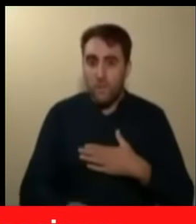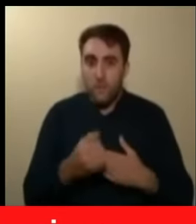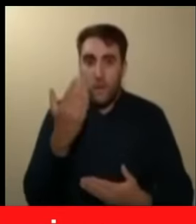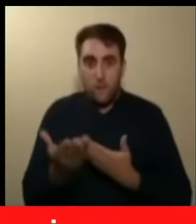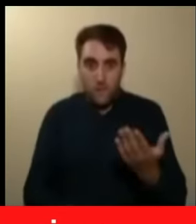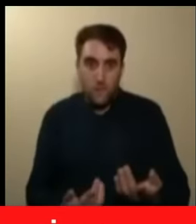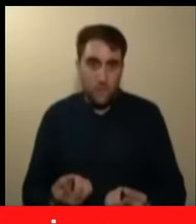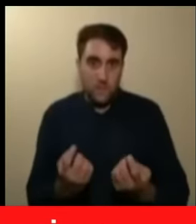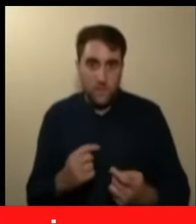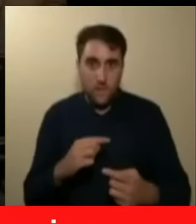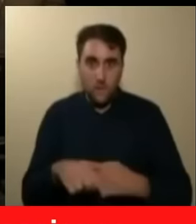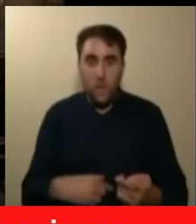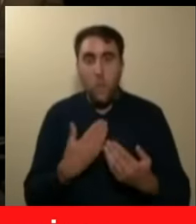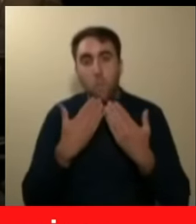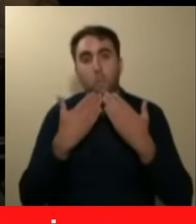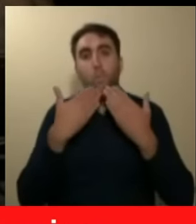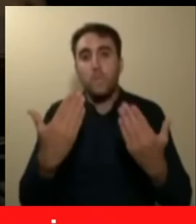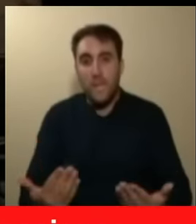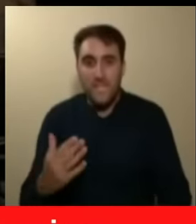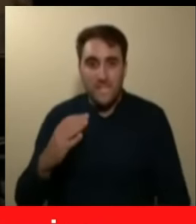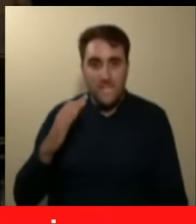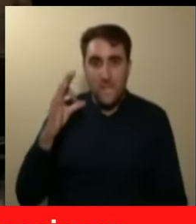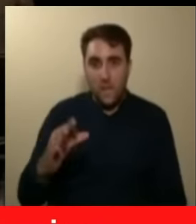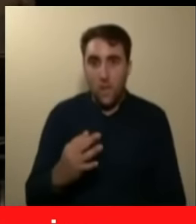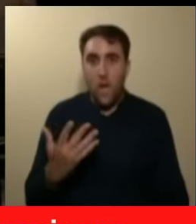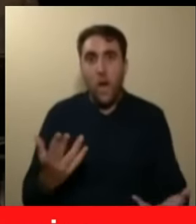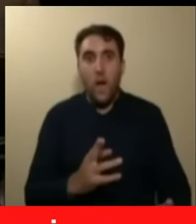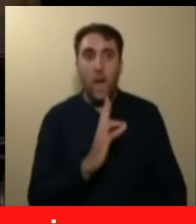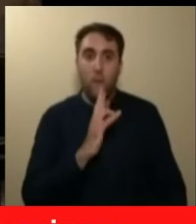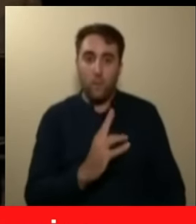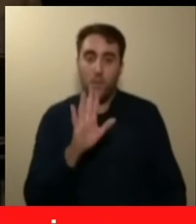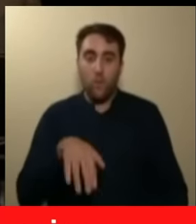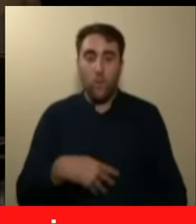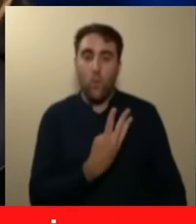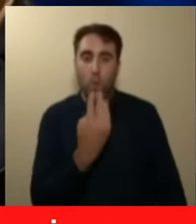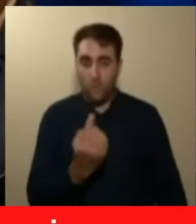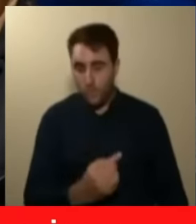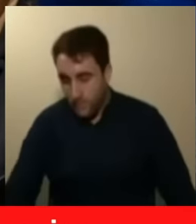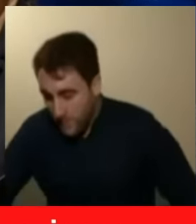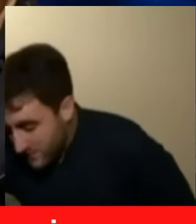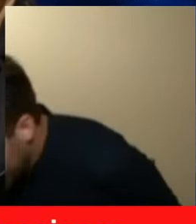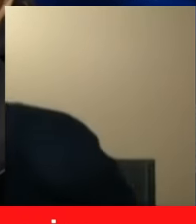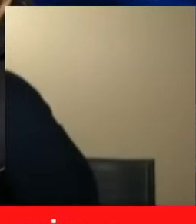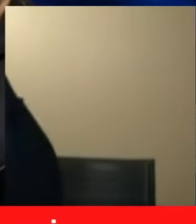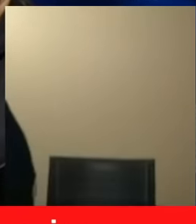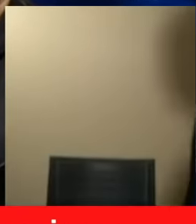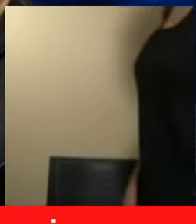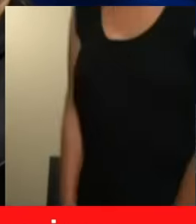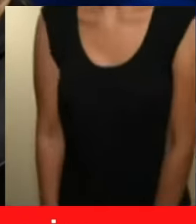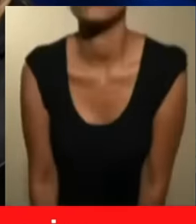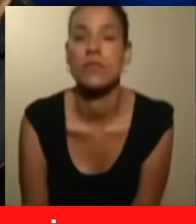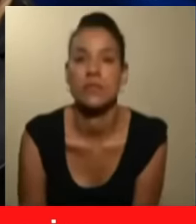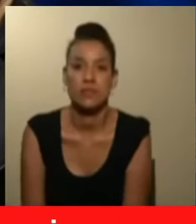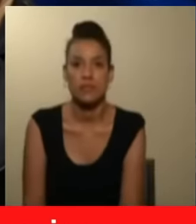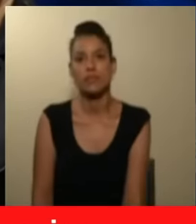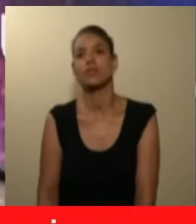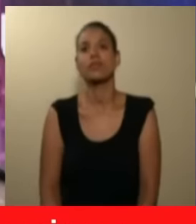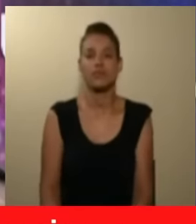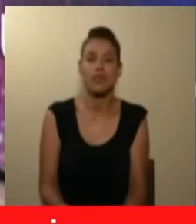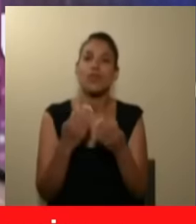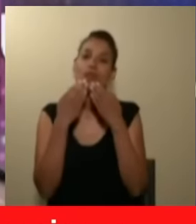ciudadanía. Muchas gracias, senador Penades. Tiene sus 4 minutos para la exposición inicial el senador Mario Vergara. Muy bien,